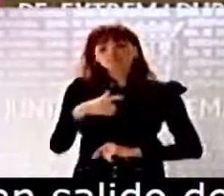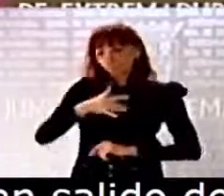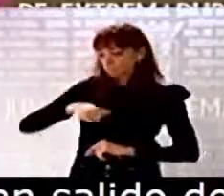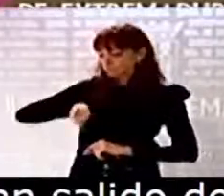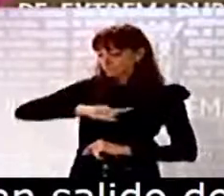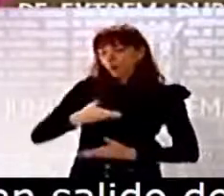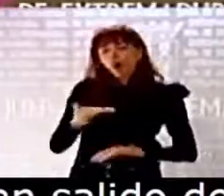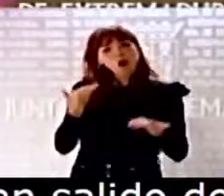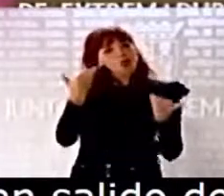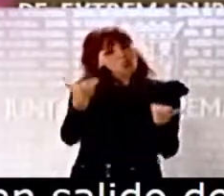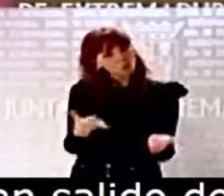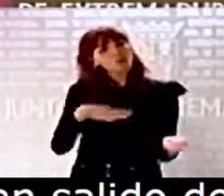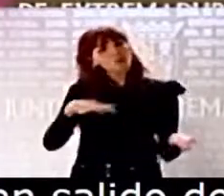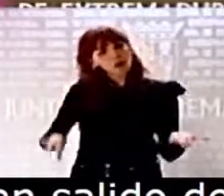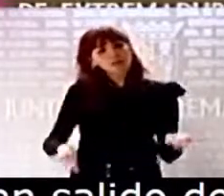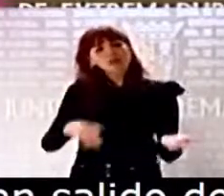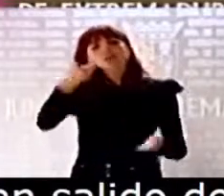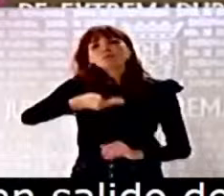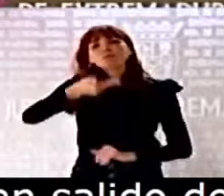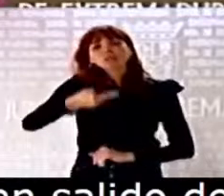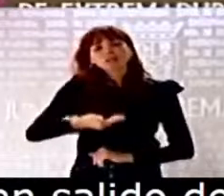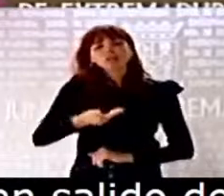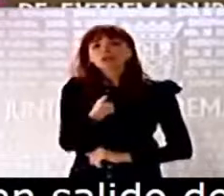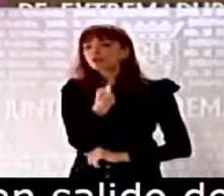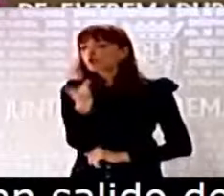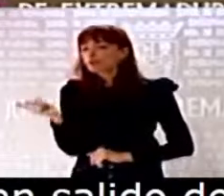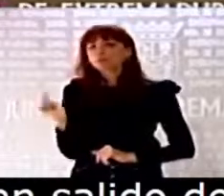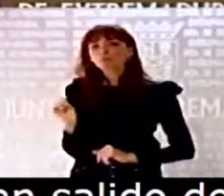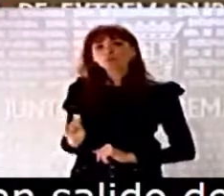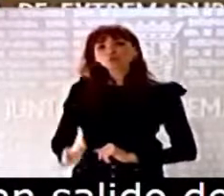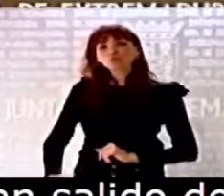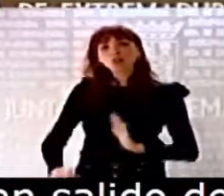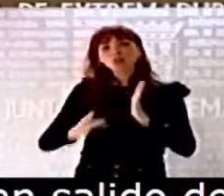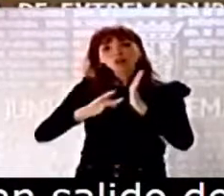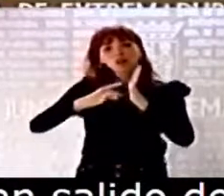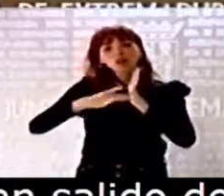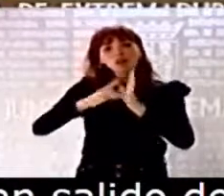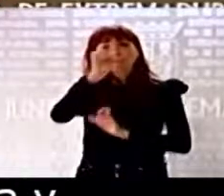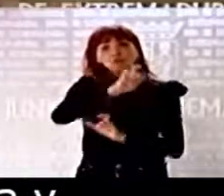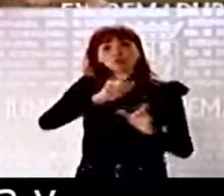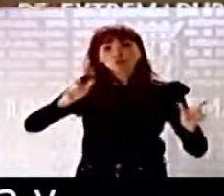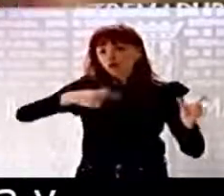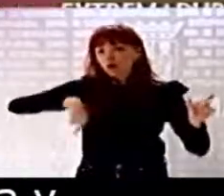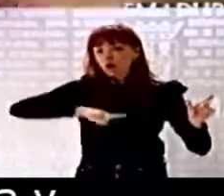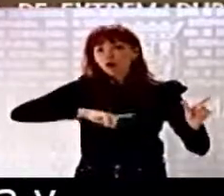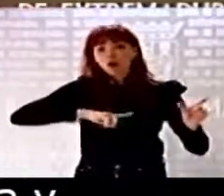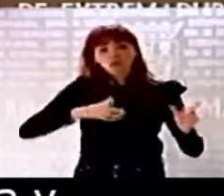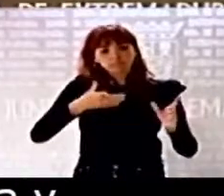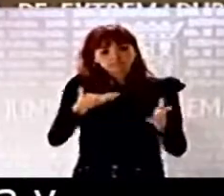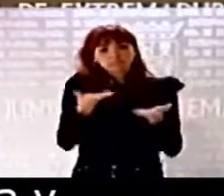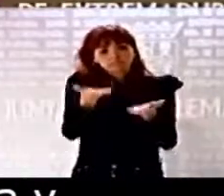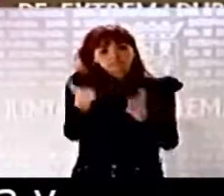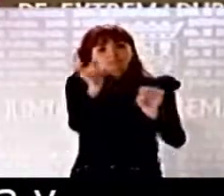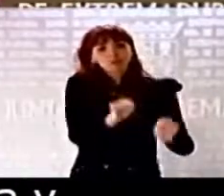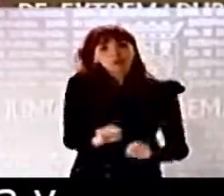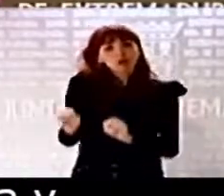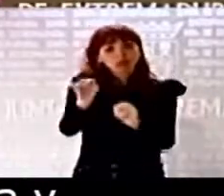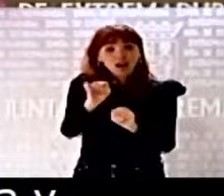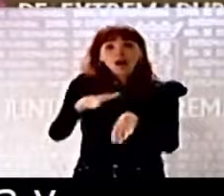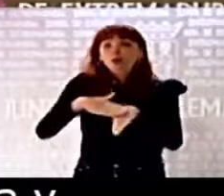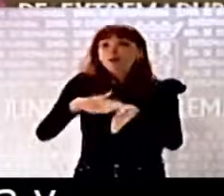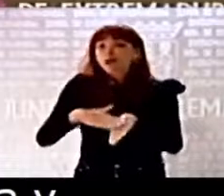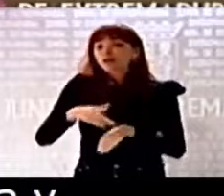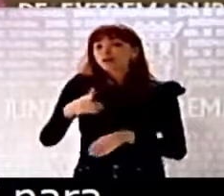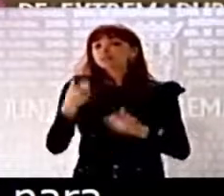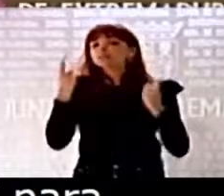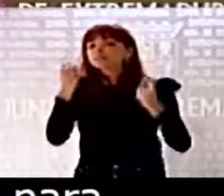nuestra ayuda y con un importante número de profesionales y de personas que están aquí para protegerlas y para